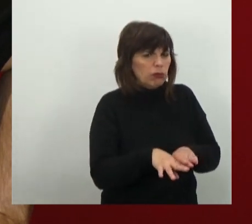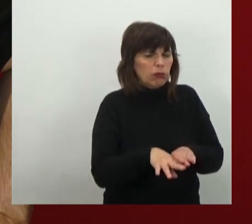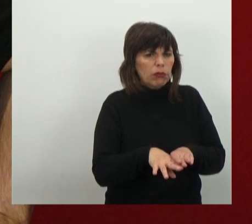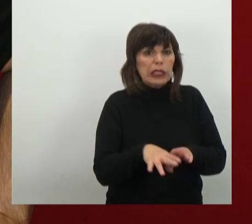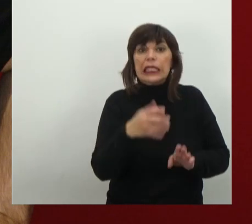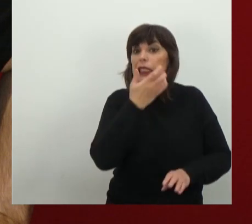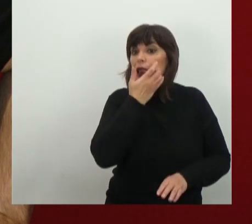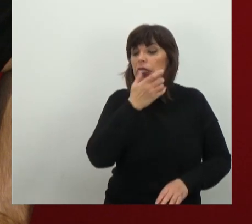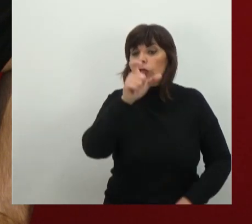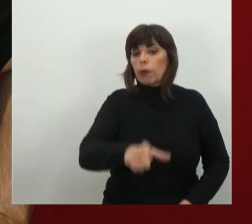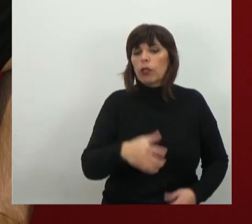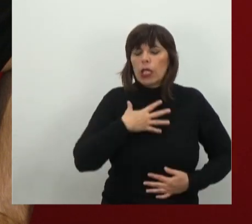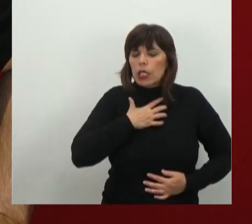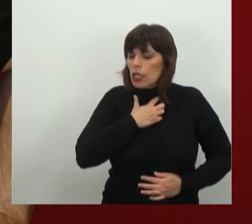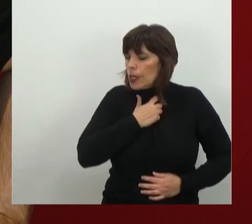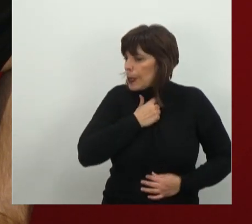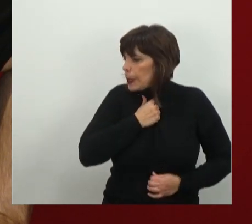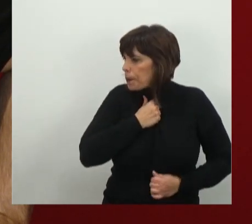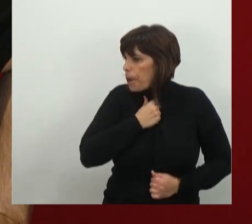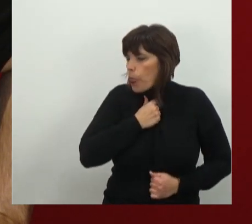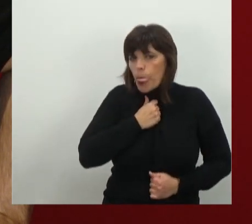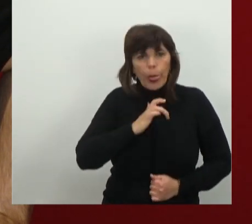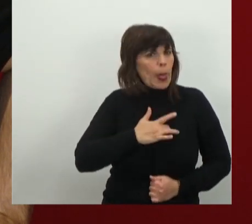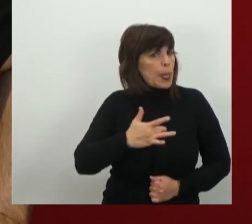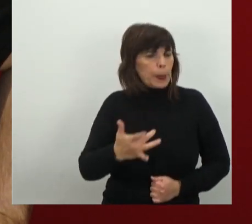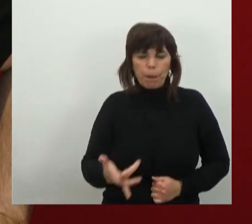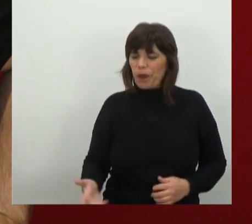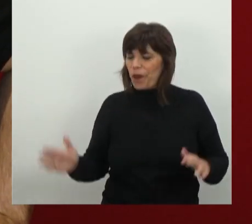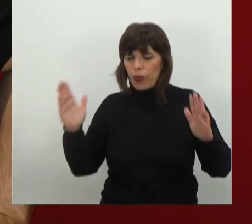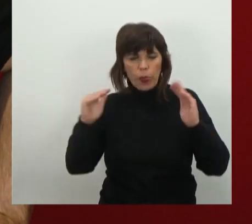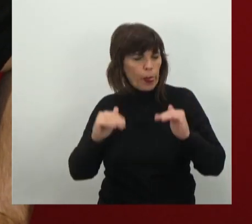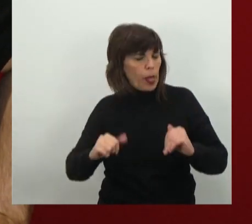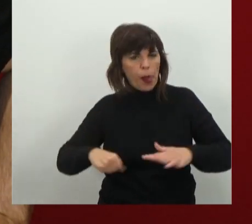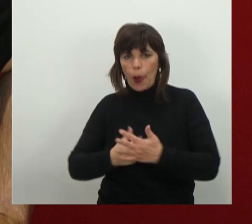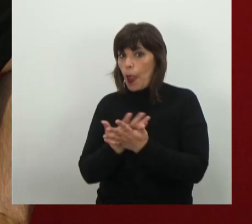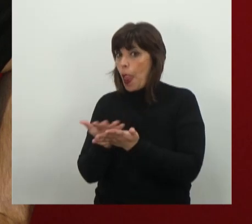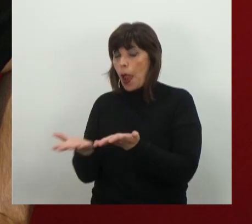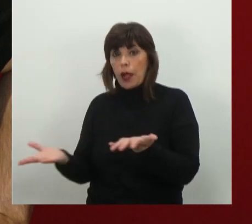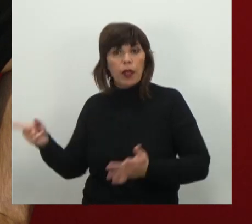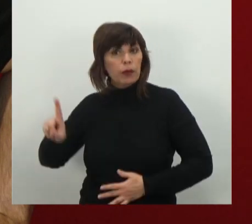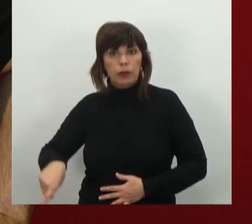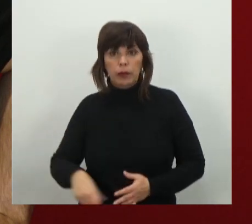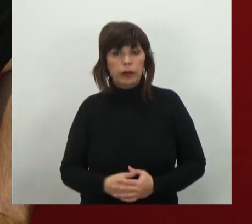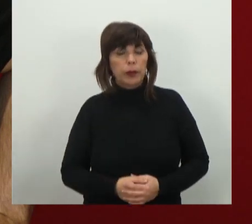está agobiado, no tiene misericordia, ni gracia con otros, nada.